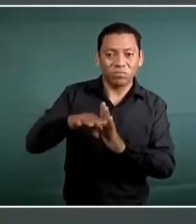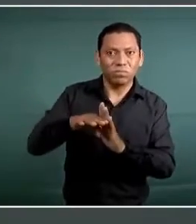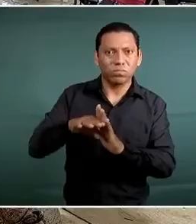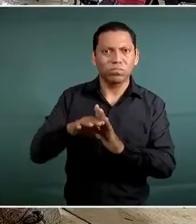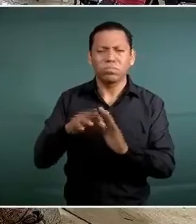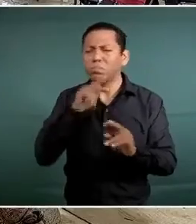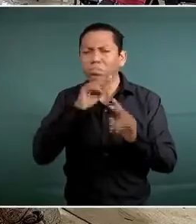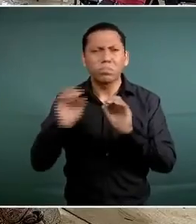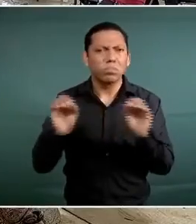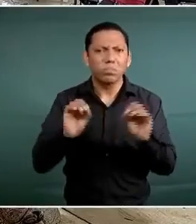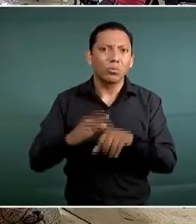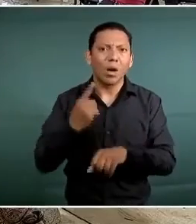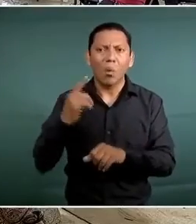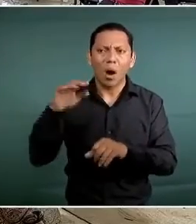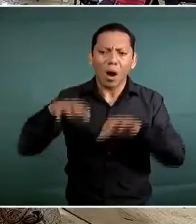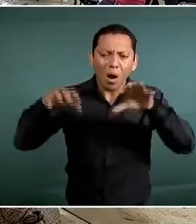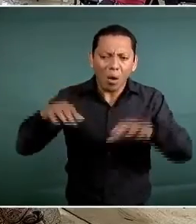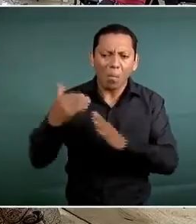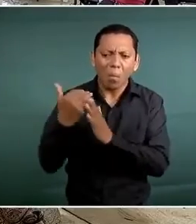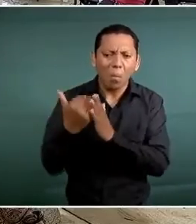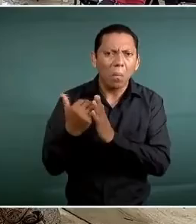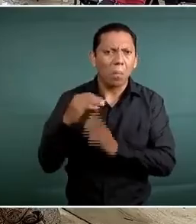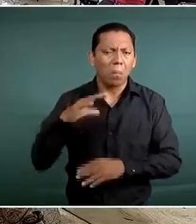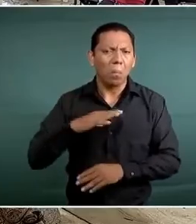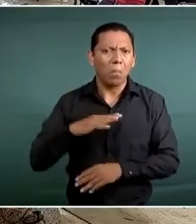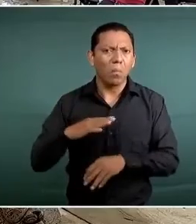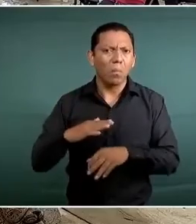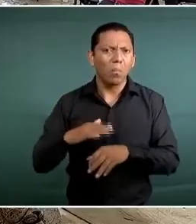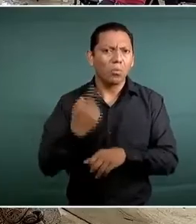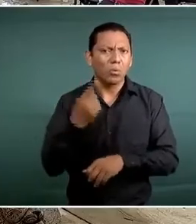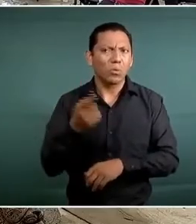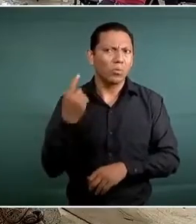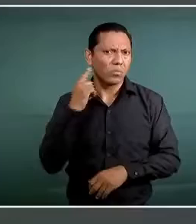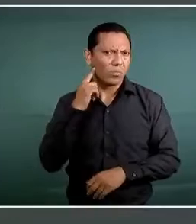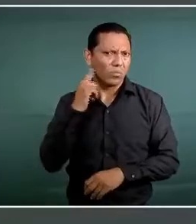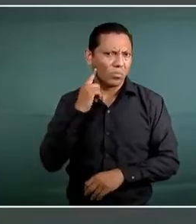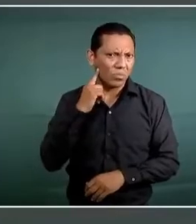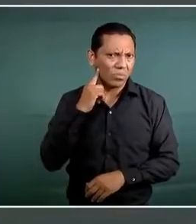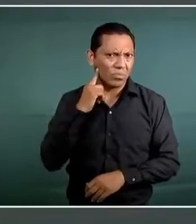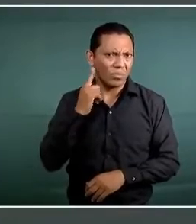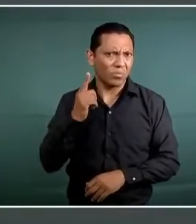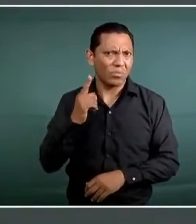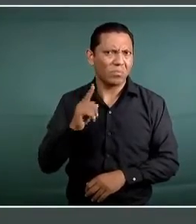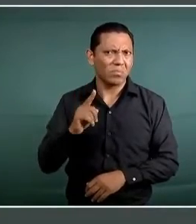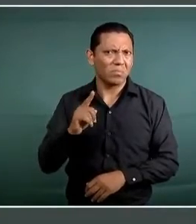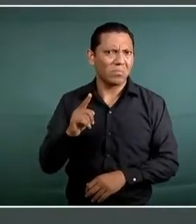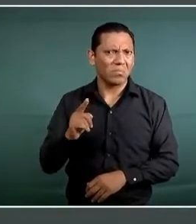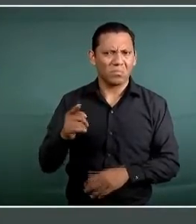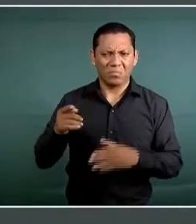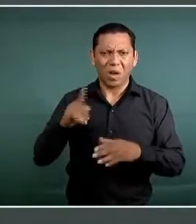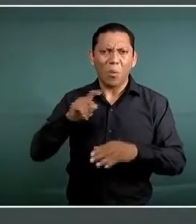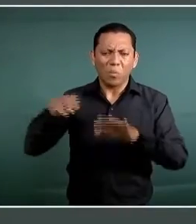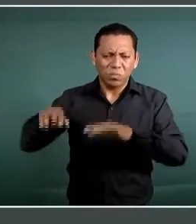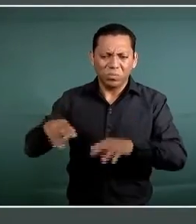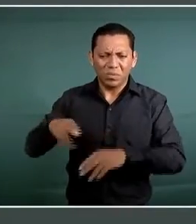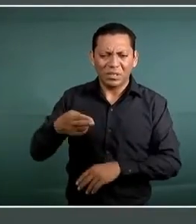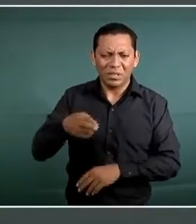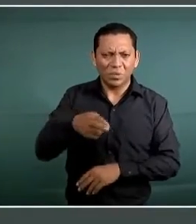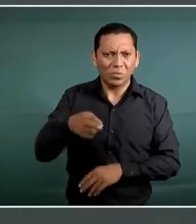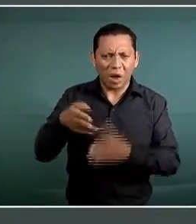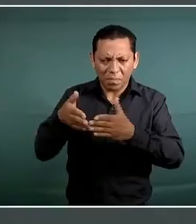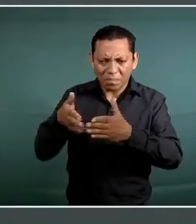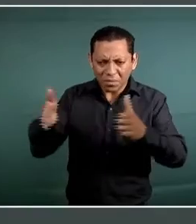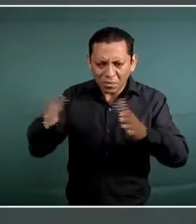porque por ahí escuché que se iban las presas a soltar el agua. No,